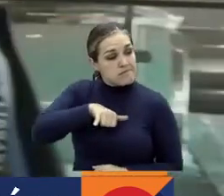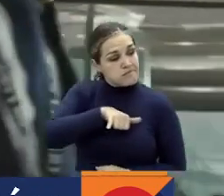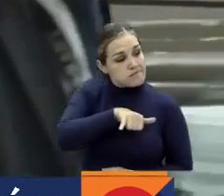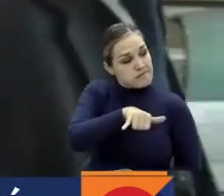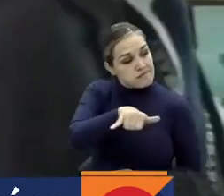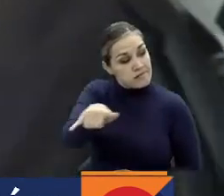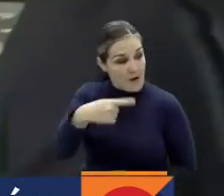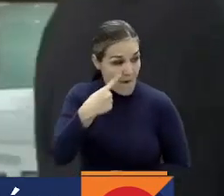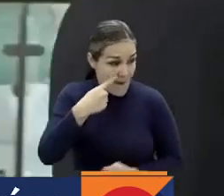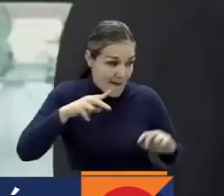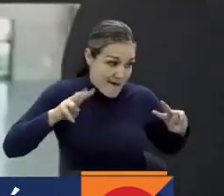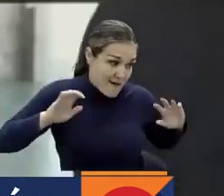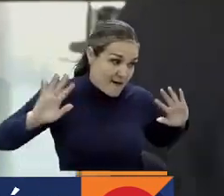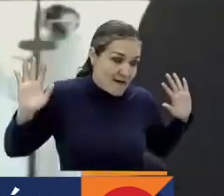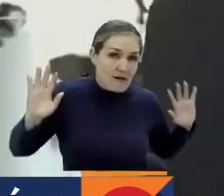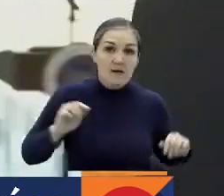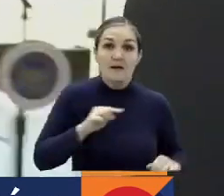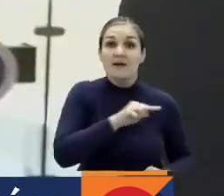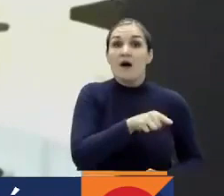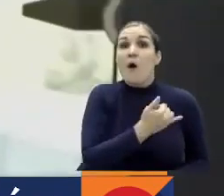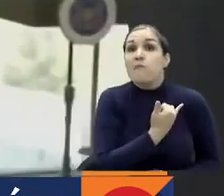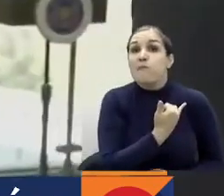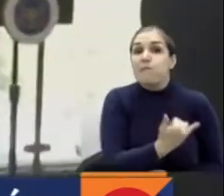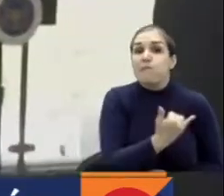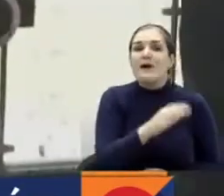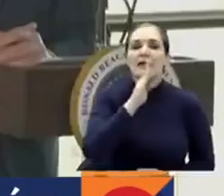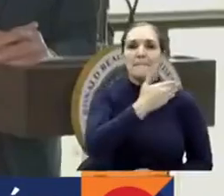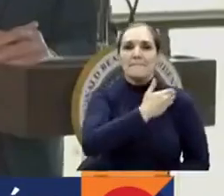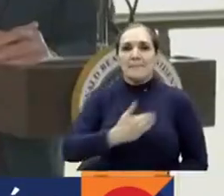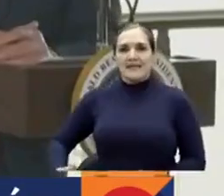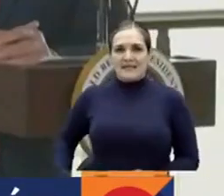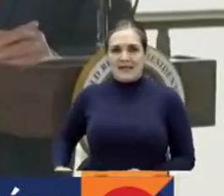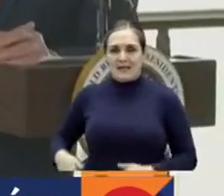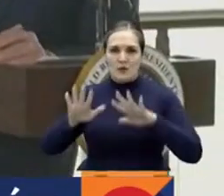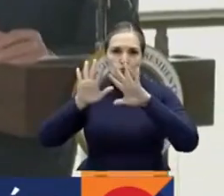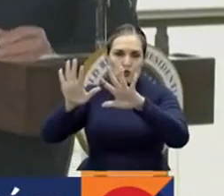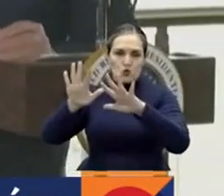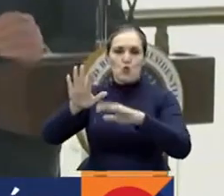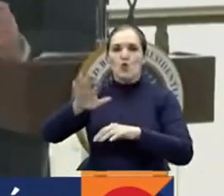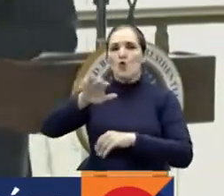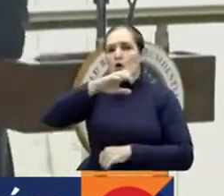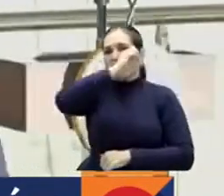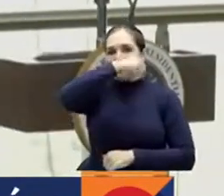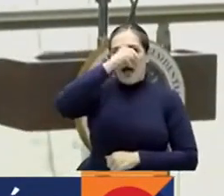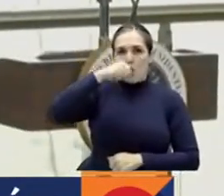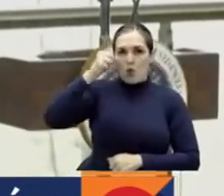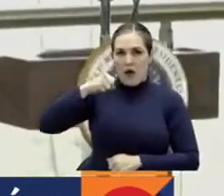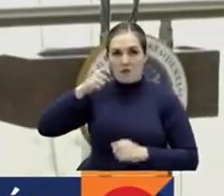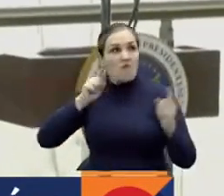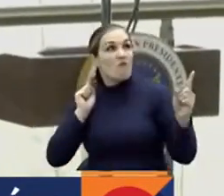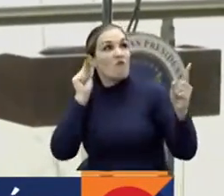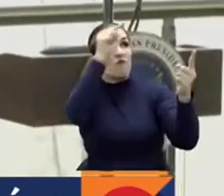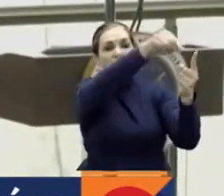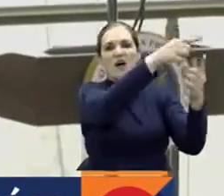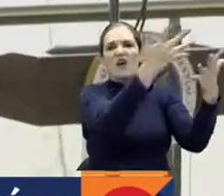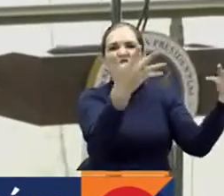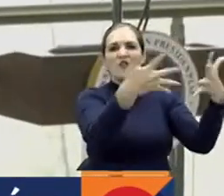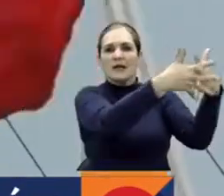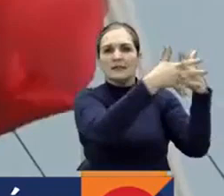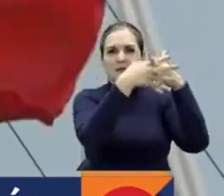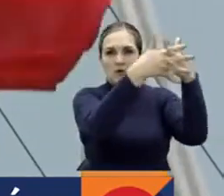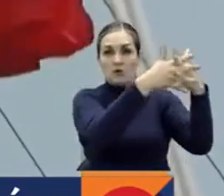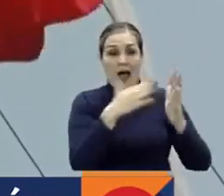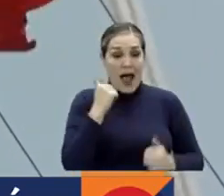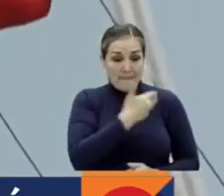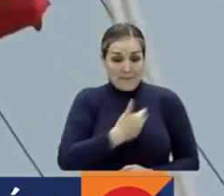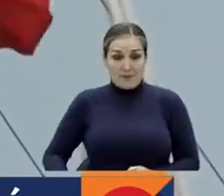la presidenta de Taiwán, Tsai Ing-wen, a Estados Unidos, en donde se reunió con el presidente de la Cámara de Representantes, Kevin McCarthy.